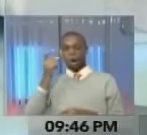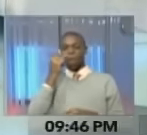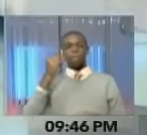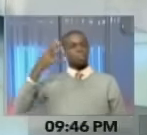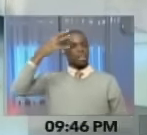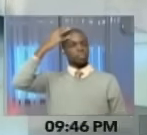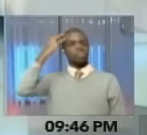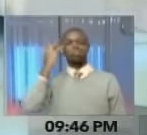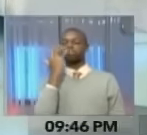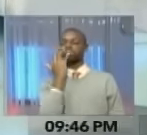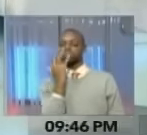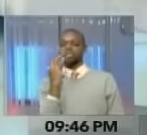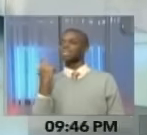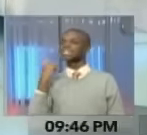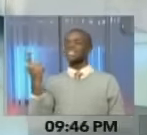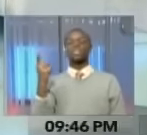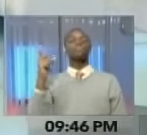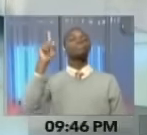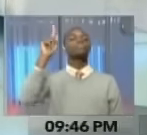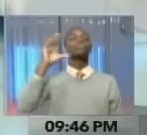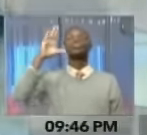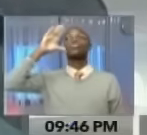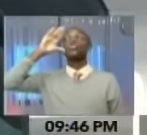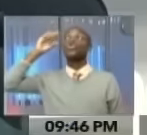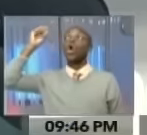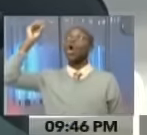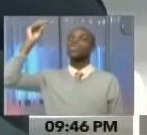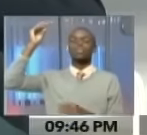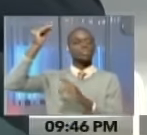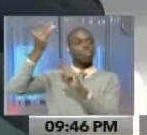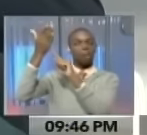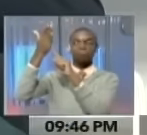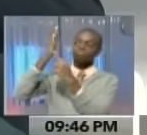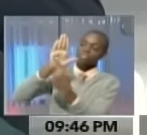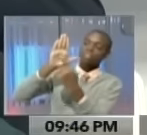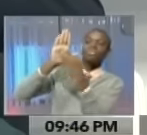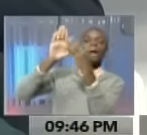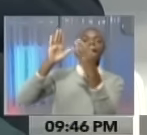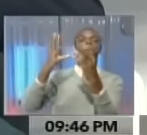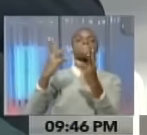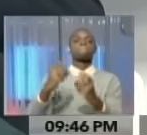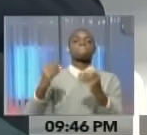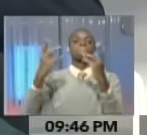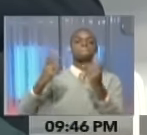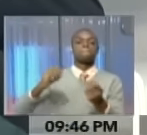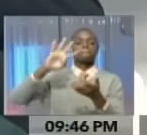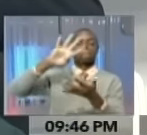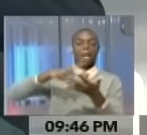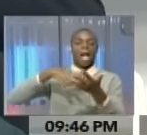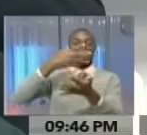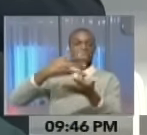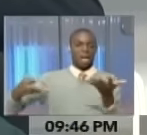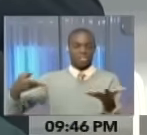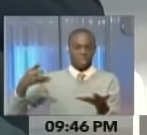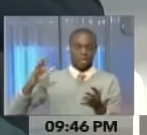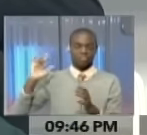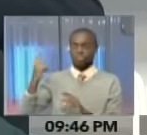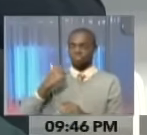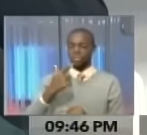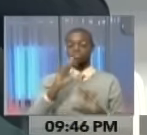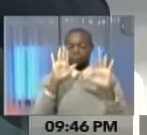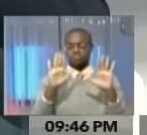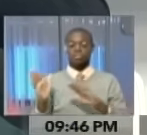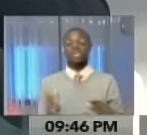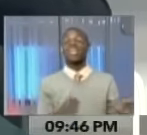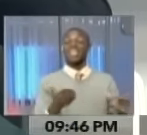a Chávez Dios habla por las matemáticas fíjate cuando se presentó la solicitud de el referendo